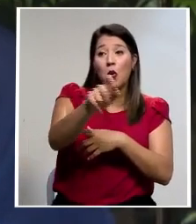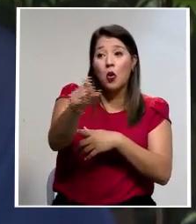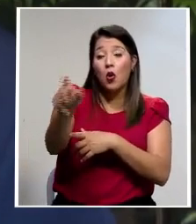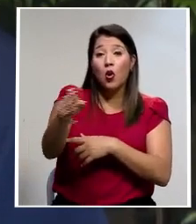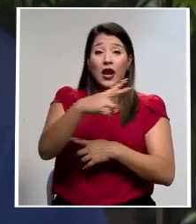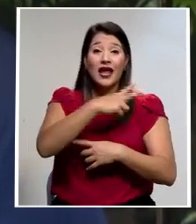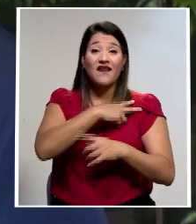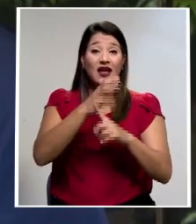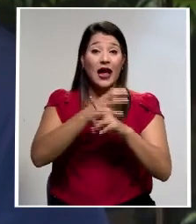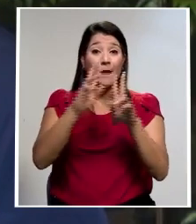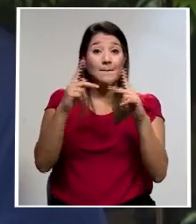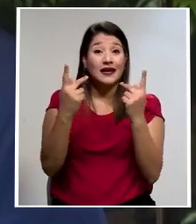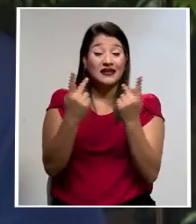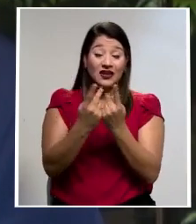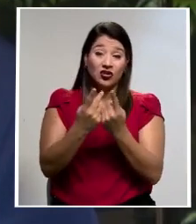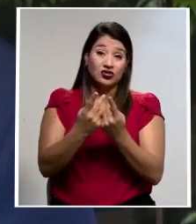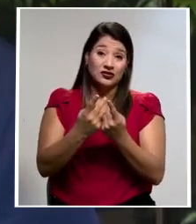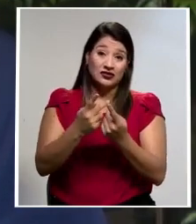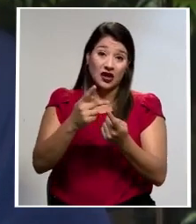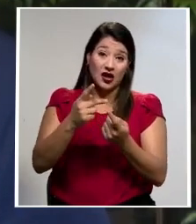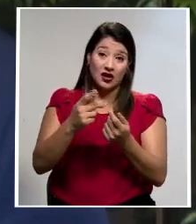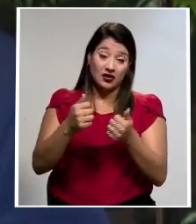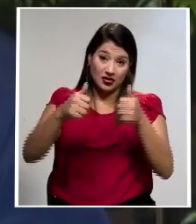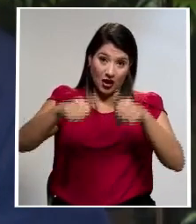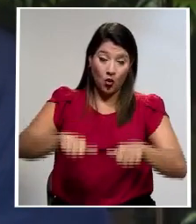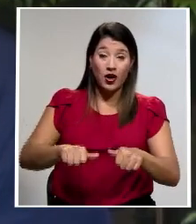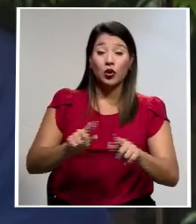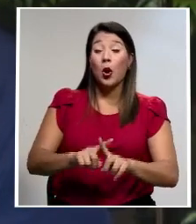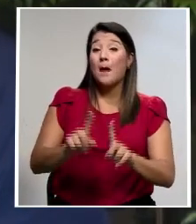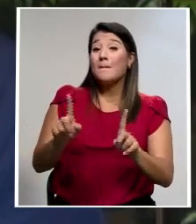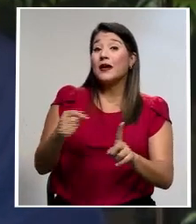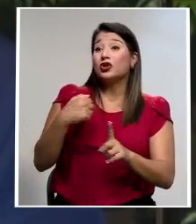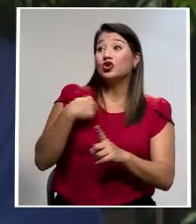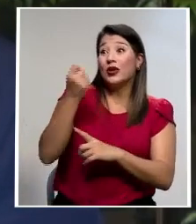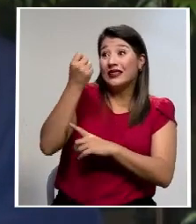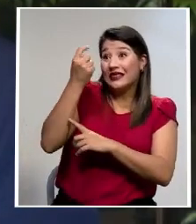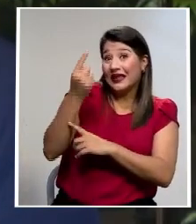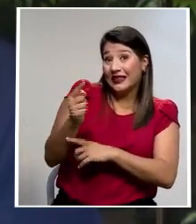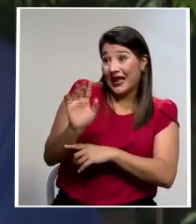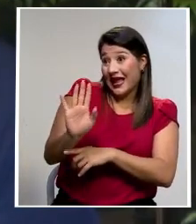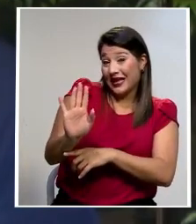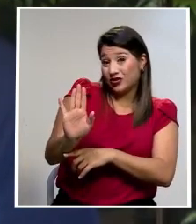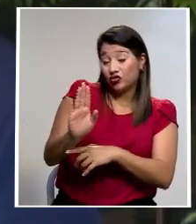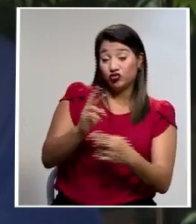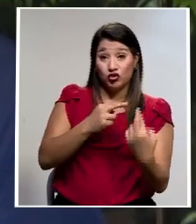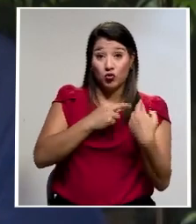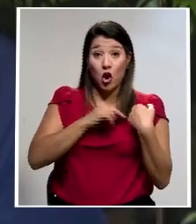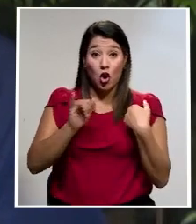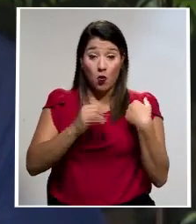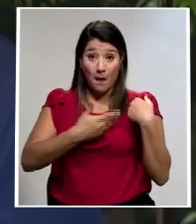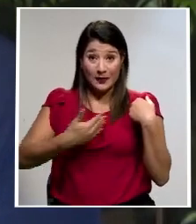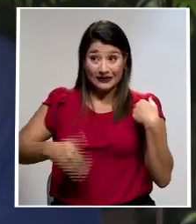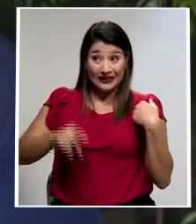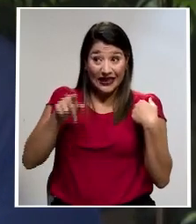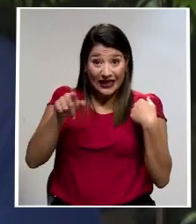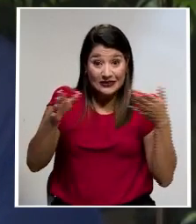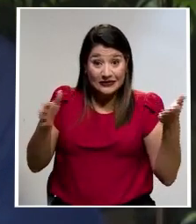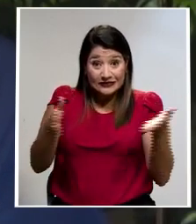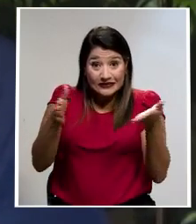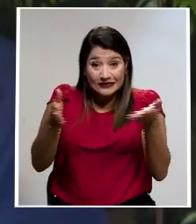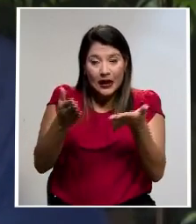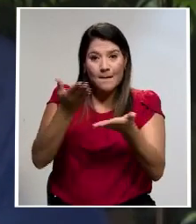le entendí a doña Silvia que ese era parte de su ejercicio de liderazgo en la presidencia y que ella iba a empujar esa agenda donde además